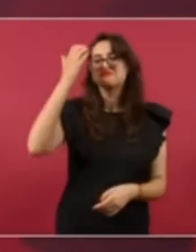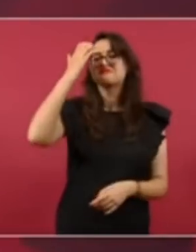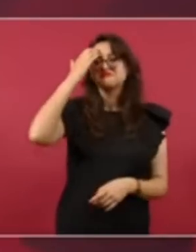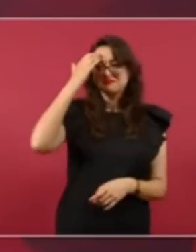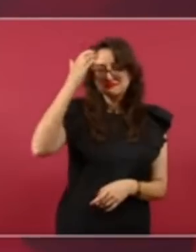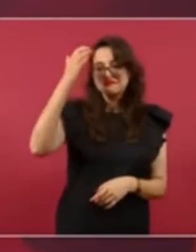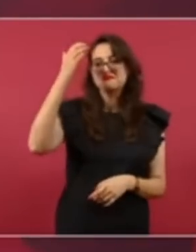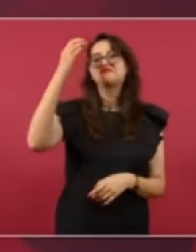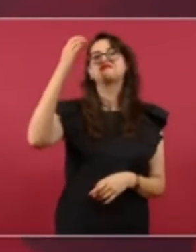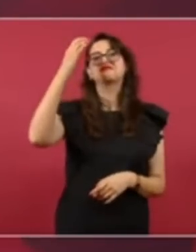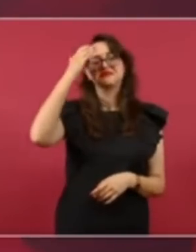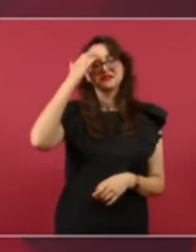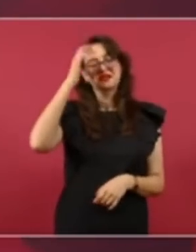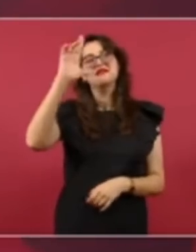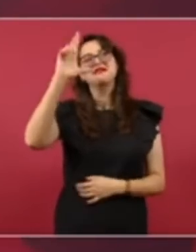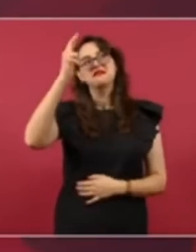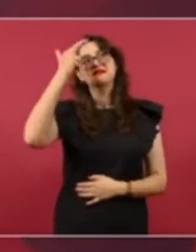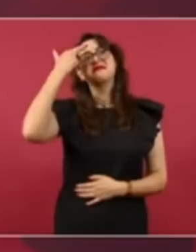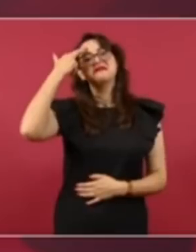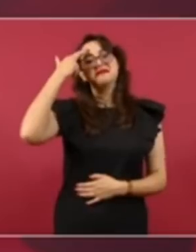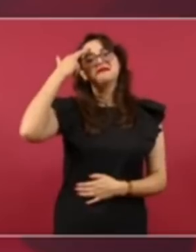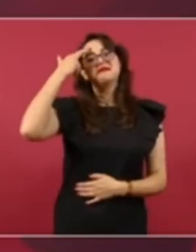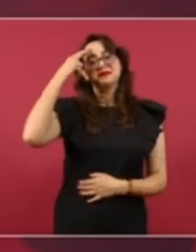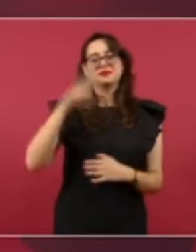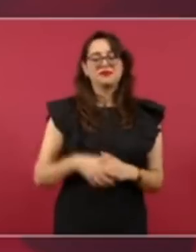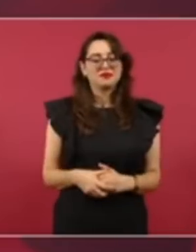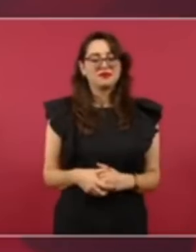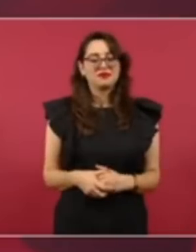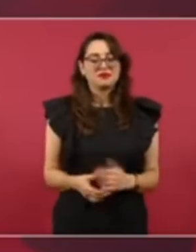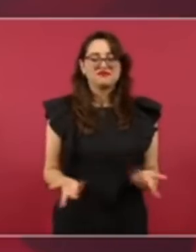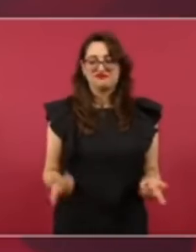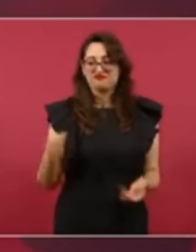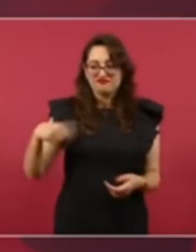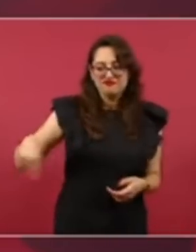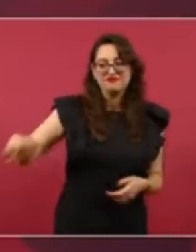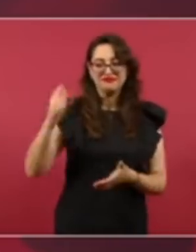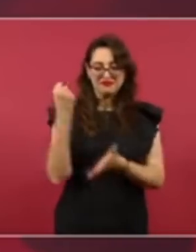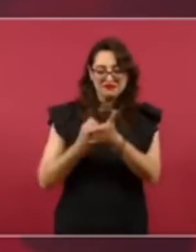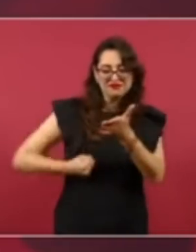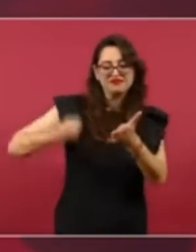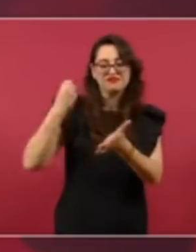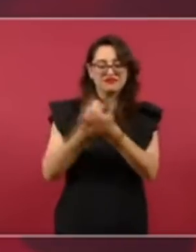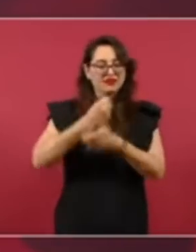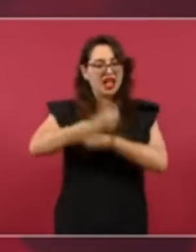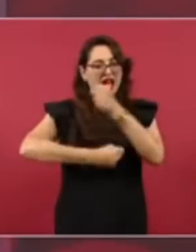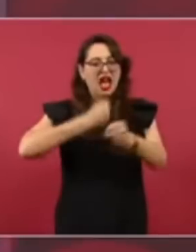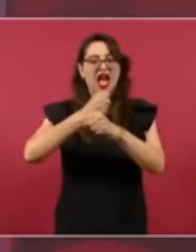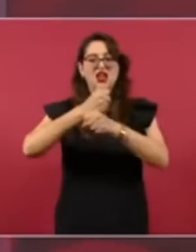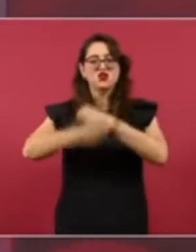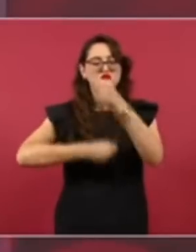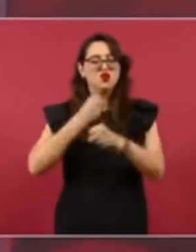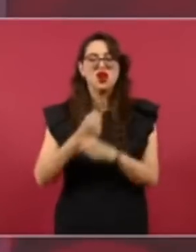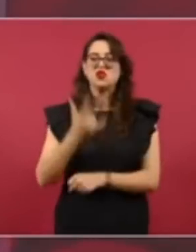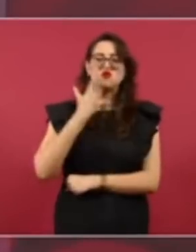Pero estos, ¿qué saben de la lucha ferrocarrilera? ¿Qué saben de